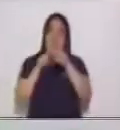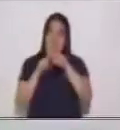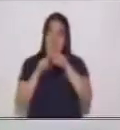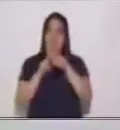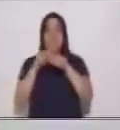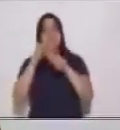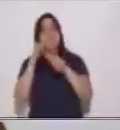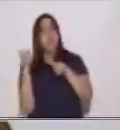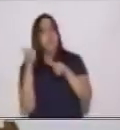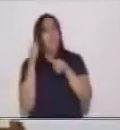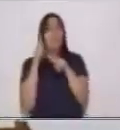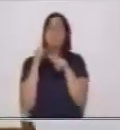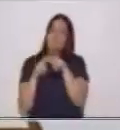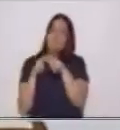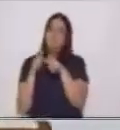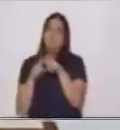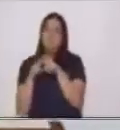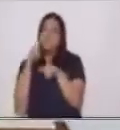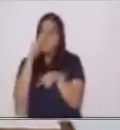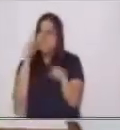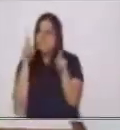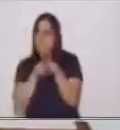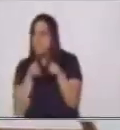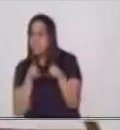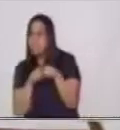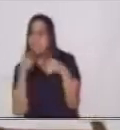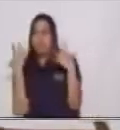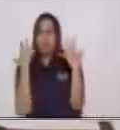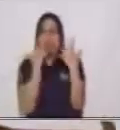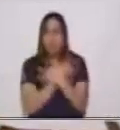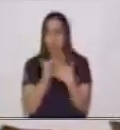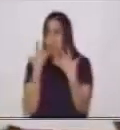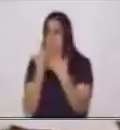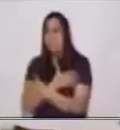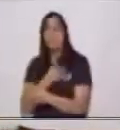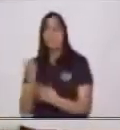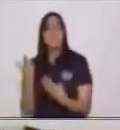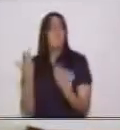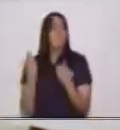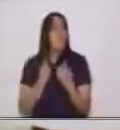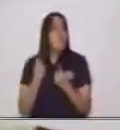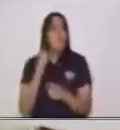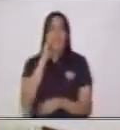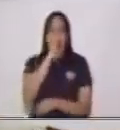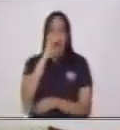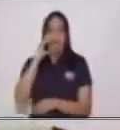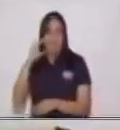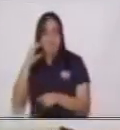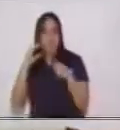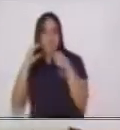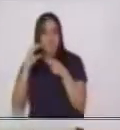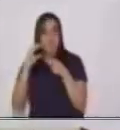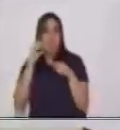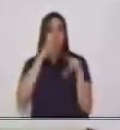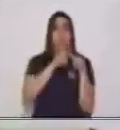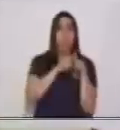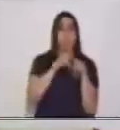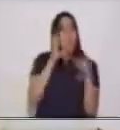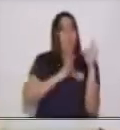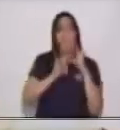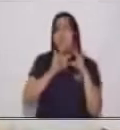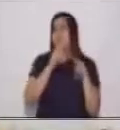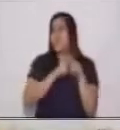letra que tal vez en algún momento causa confusión con la doble C. El uso de la X tiene 3